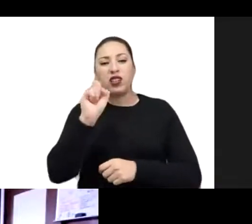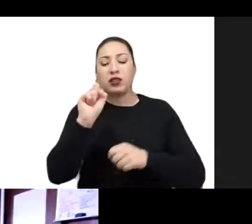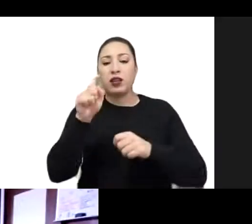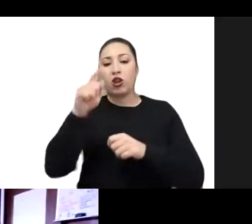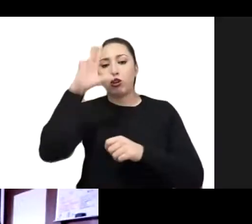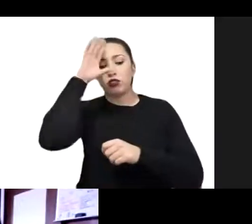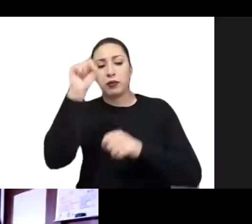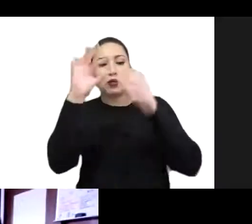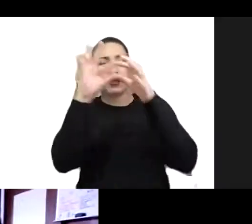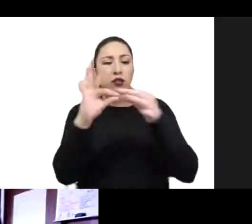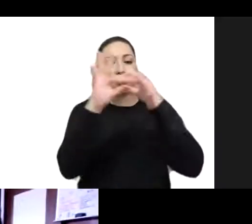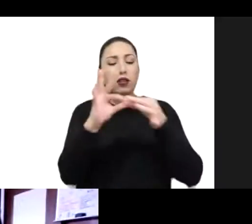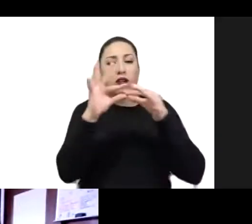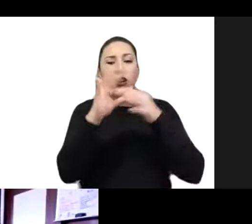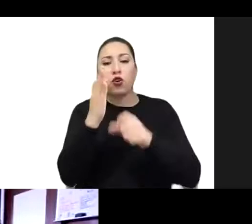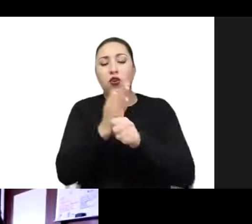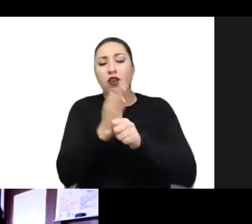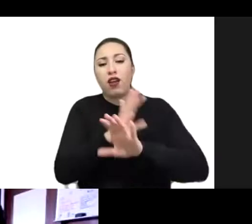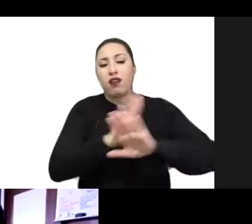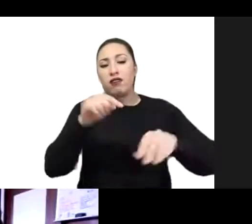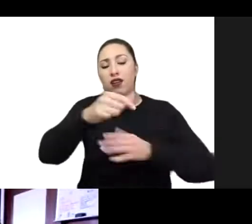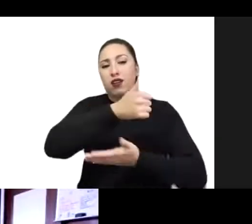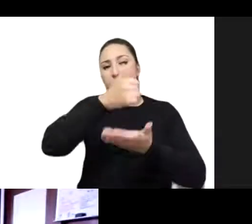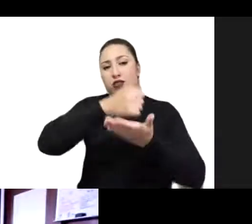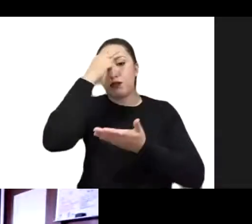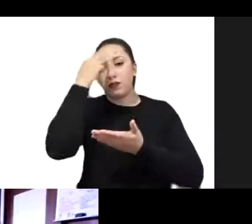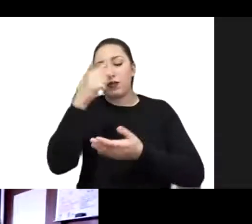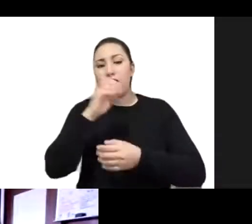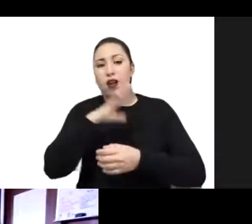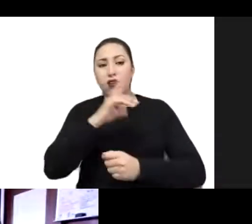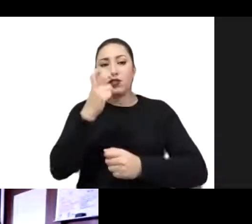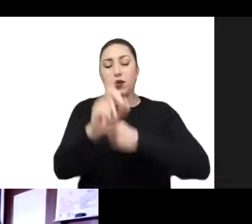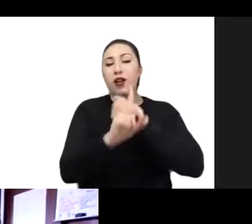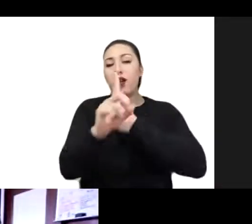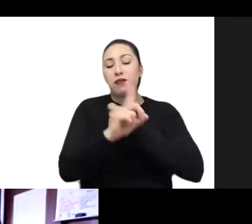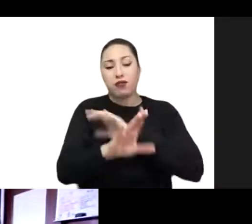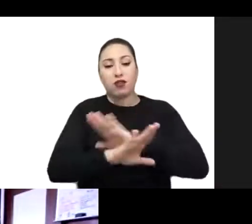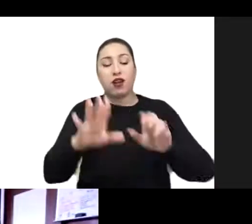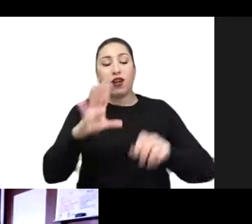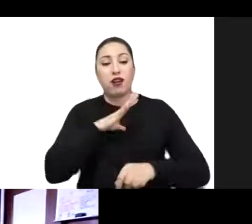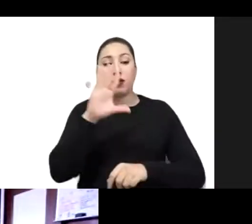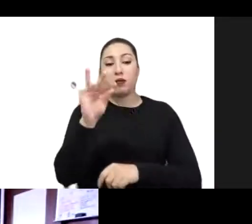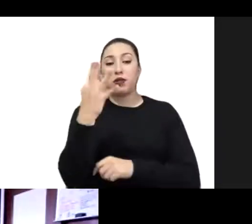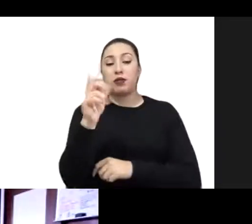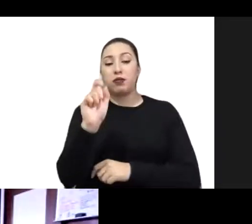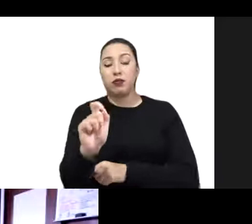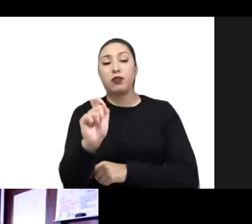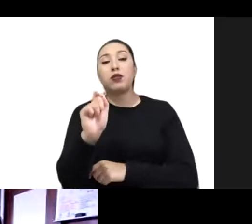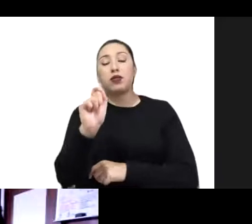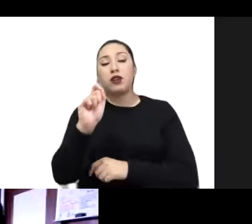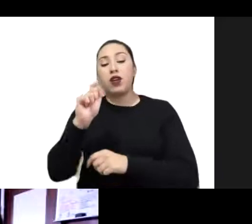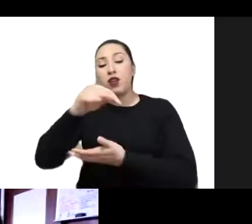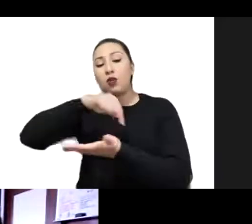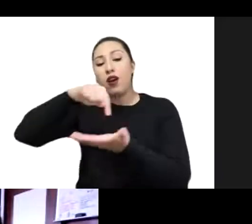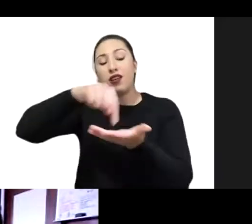ella, ya estamos viviendo en la ciudad y el área metropolitana estos efectos. Hay 44 puntos críticos de inundaciones en la